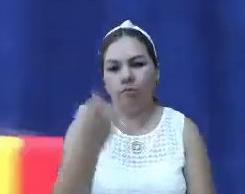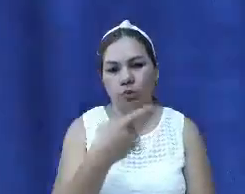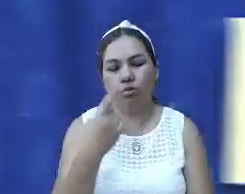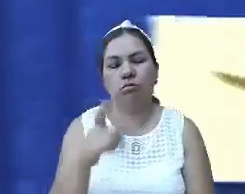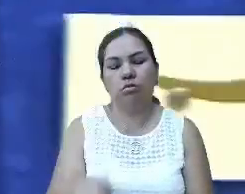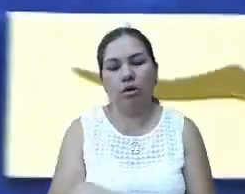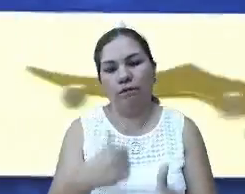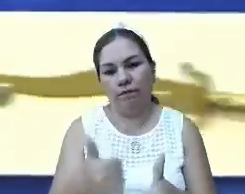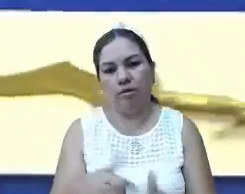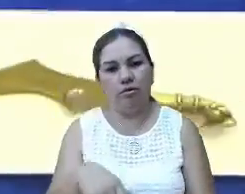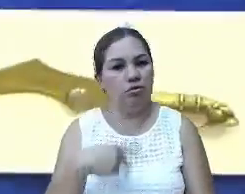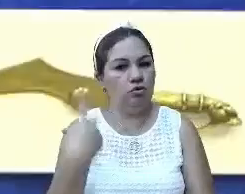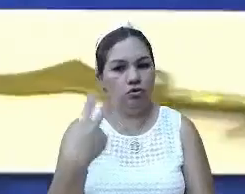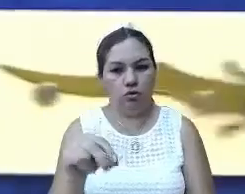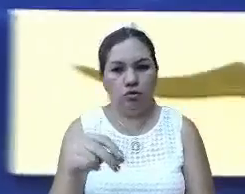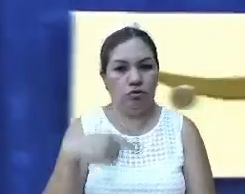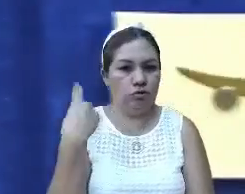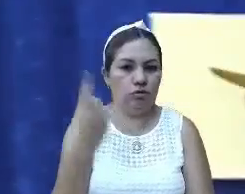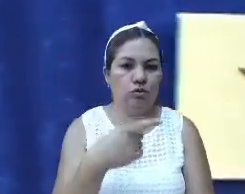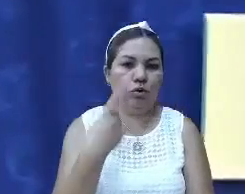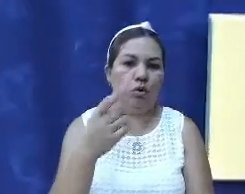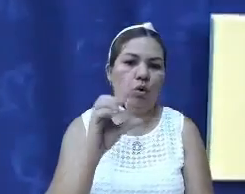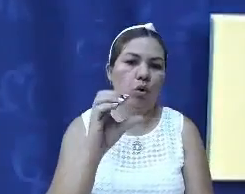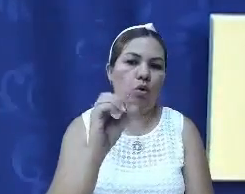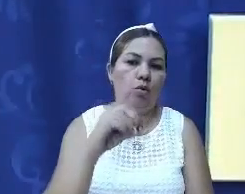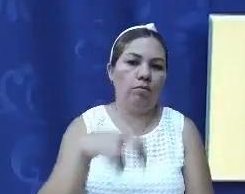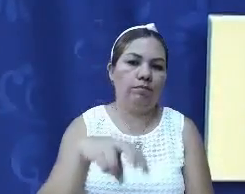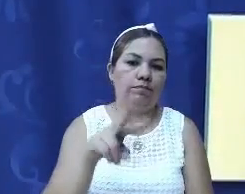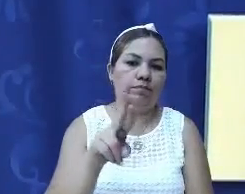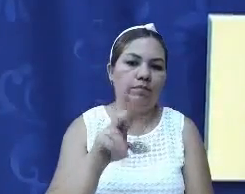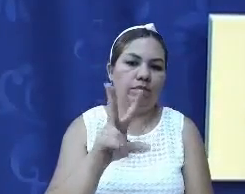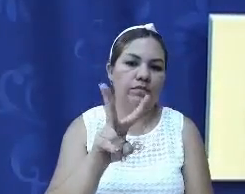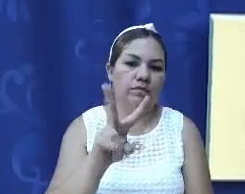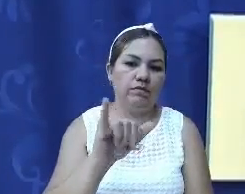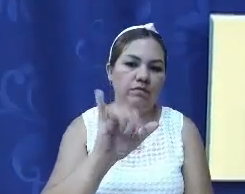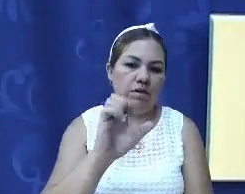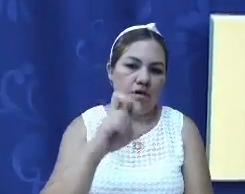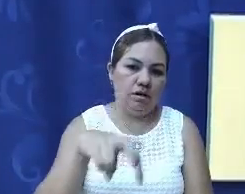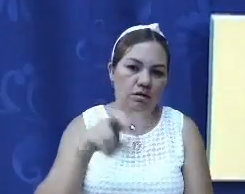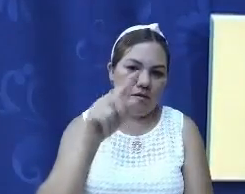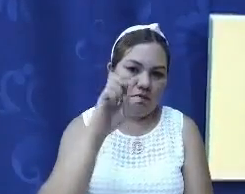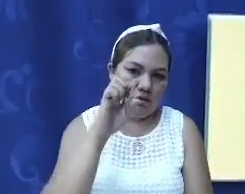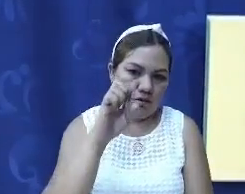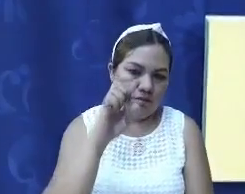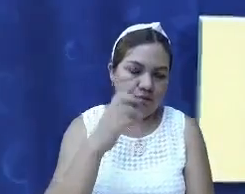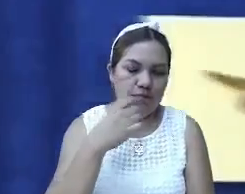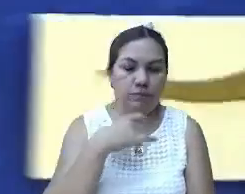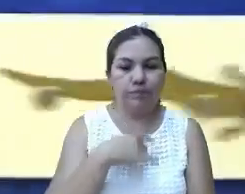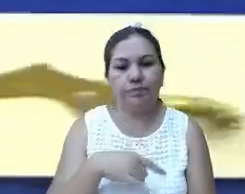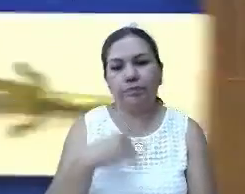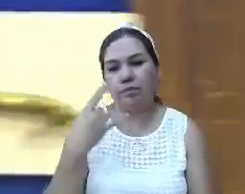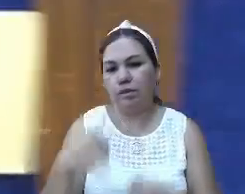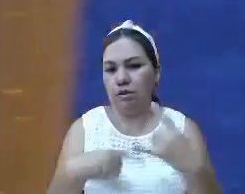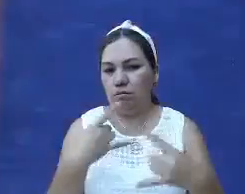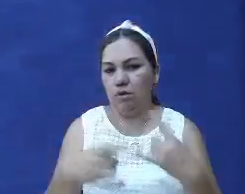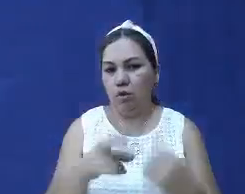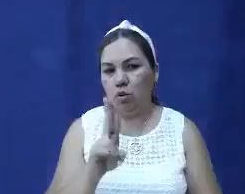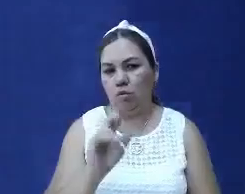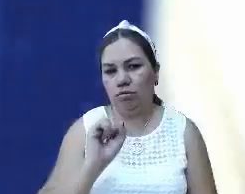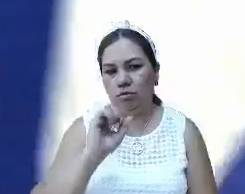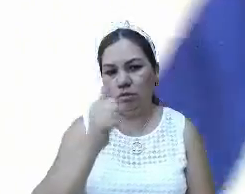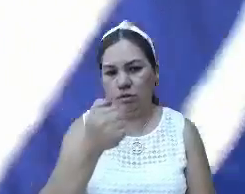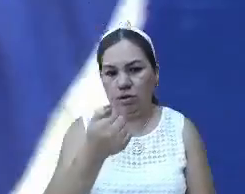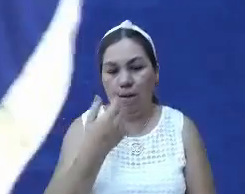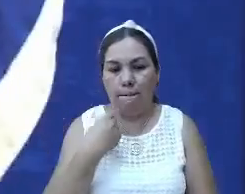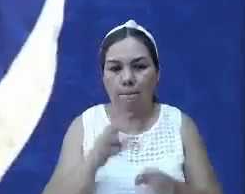no todo me conviene, dijo Pablo. Entonces el enemigo está utilizando portales para ministrarte de su río y